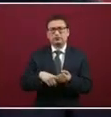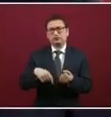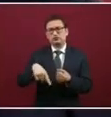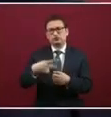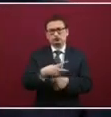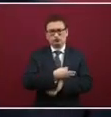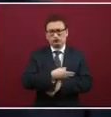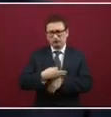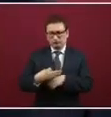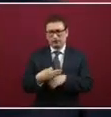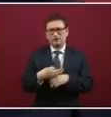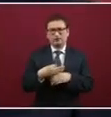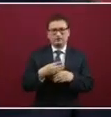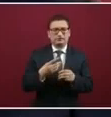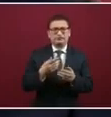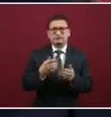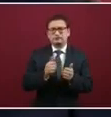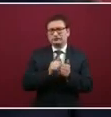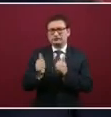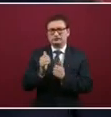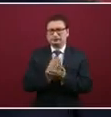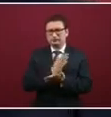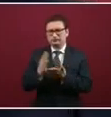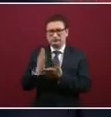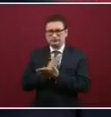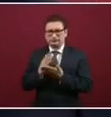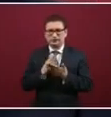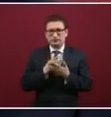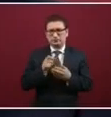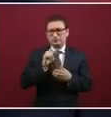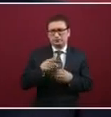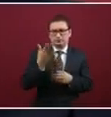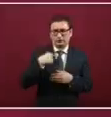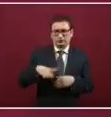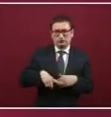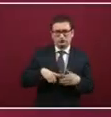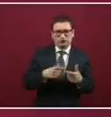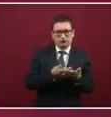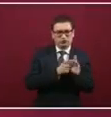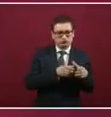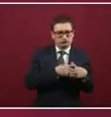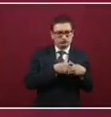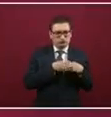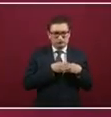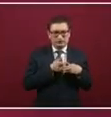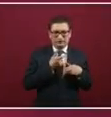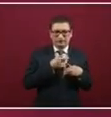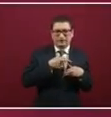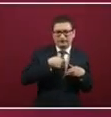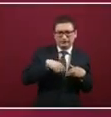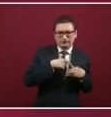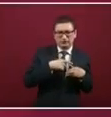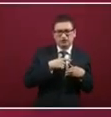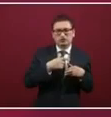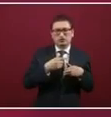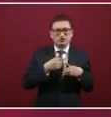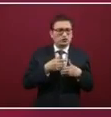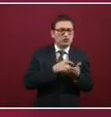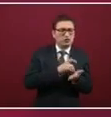por los investigadores, los dedicados a las ciencias sociales, deberían de tomar como